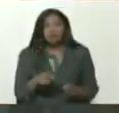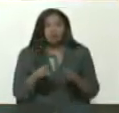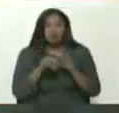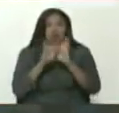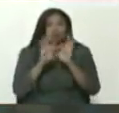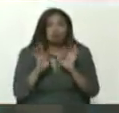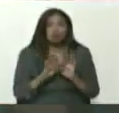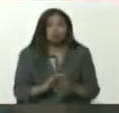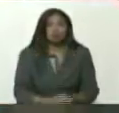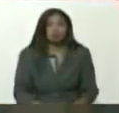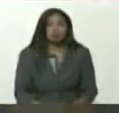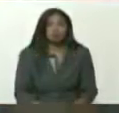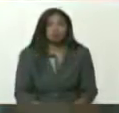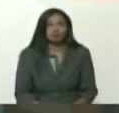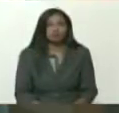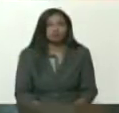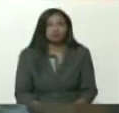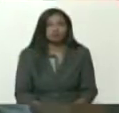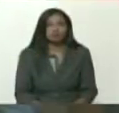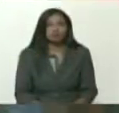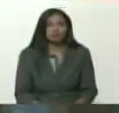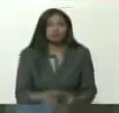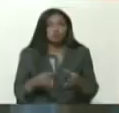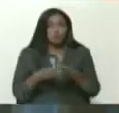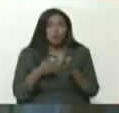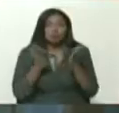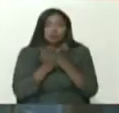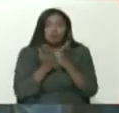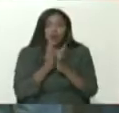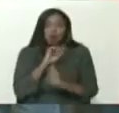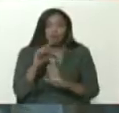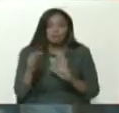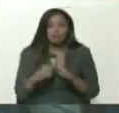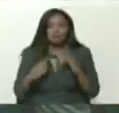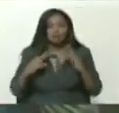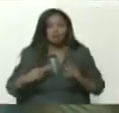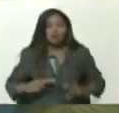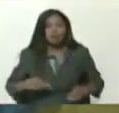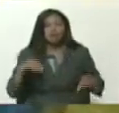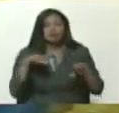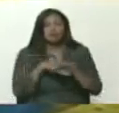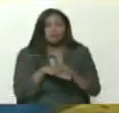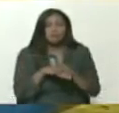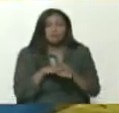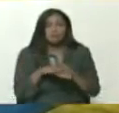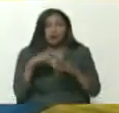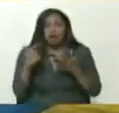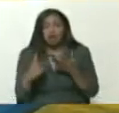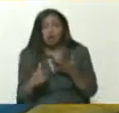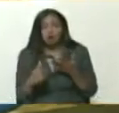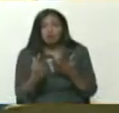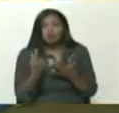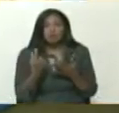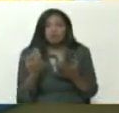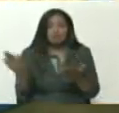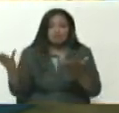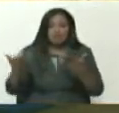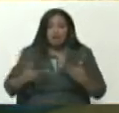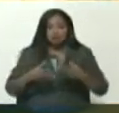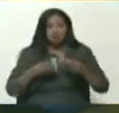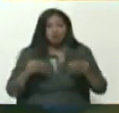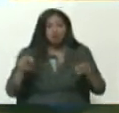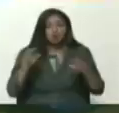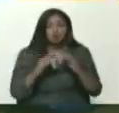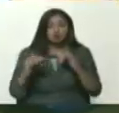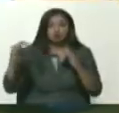El kit escolar completo, el uniforme, los zapatos, el contenido del morral que está llegando a todos los